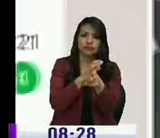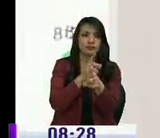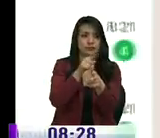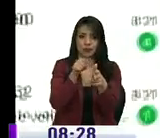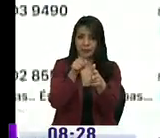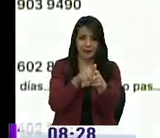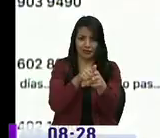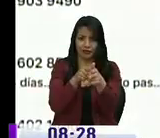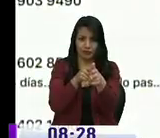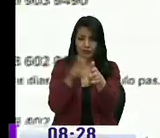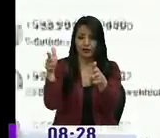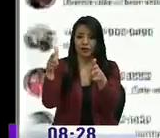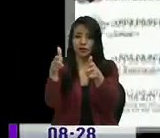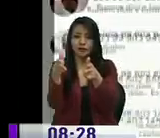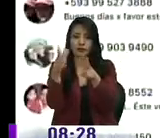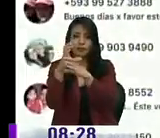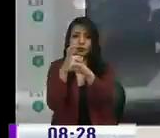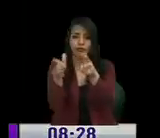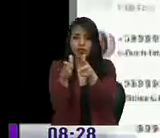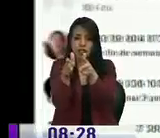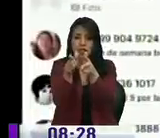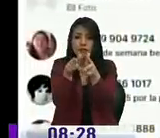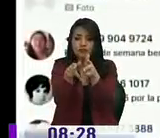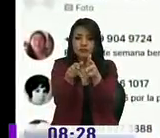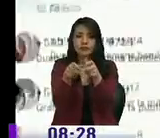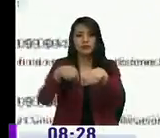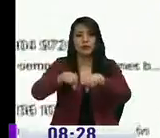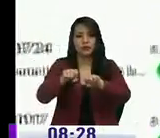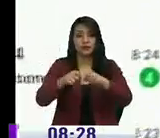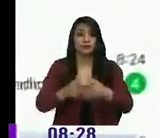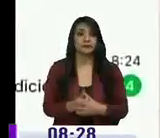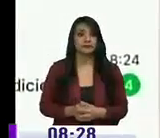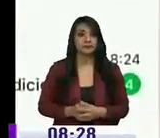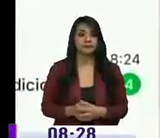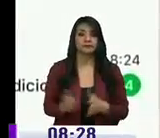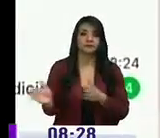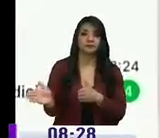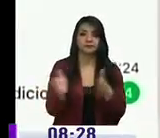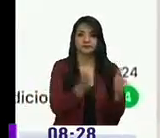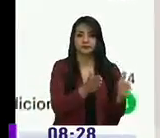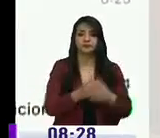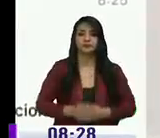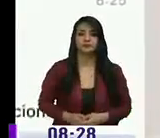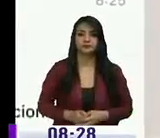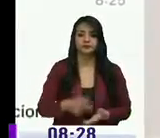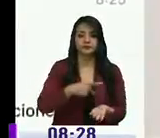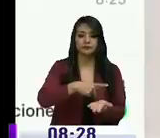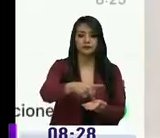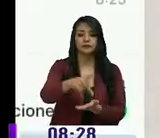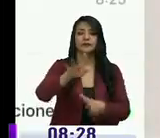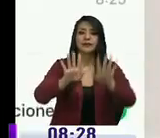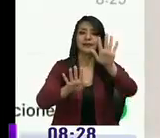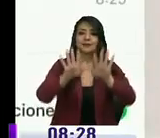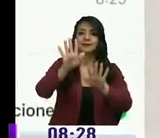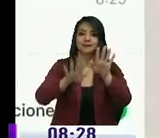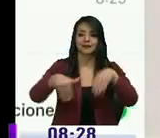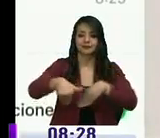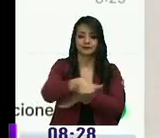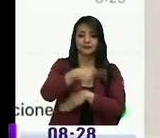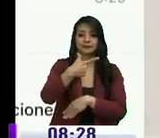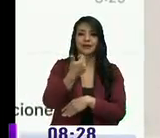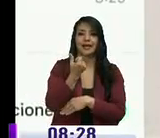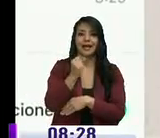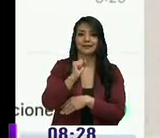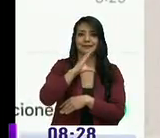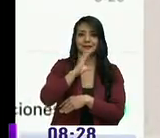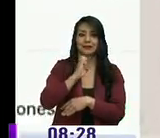estar, por eso yo decía lo del alcalde, ojalá realmente algún día se logre eso. Kilómetro 15, Panamericana Norte y Pedro de la Gasca, el municipio ha regado en